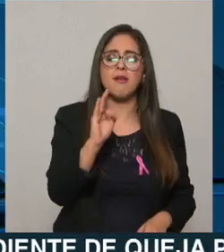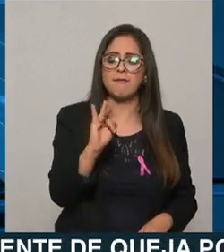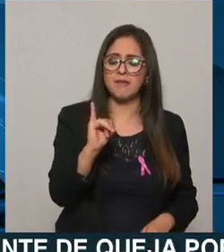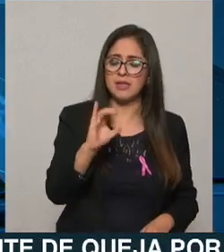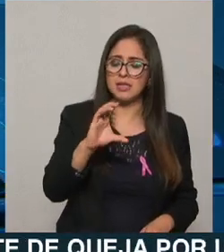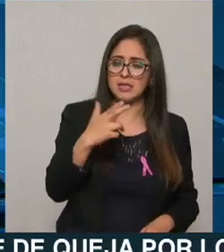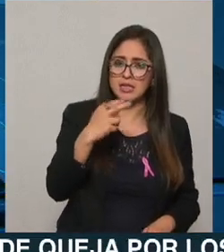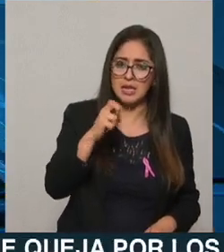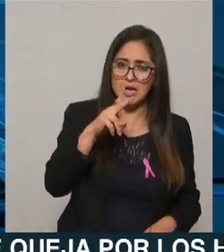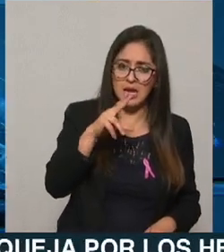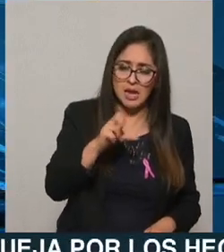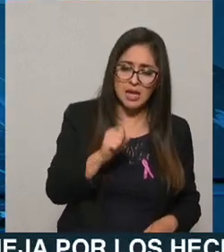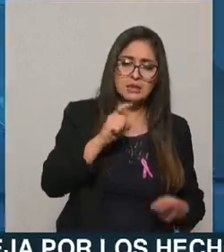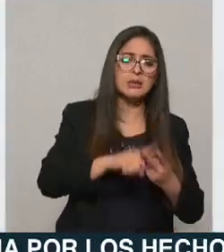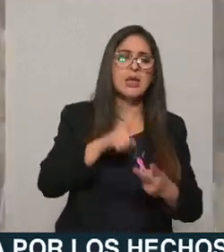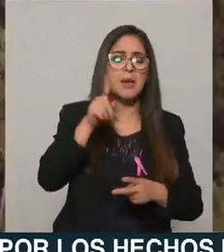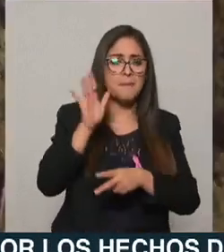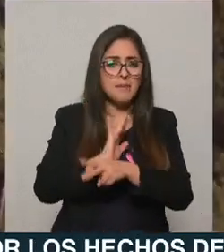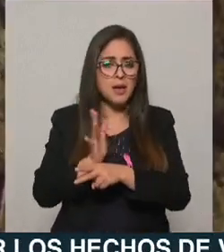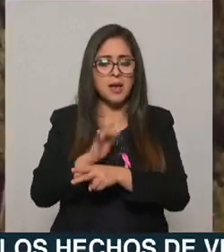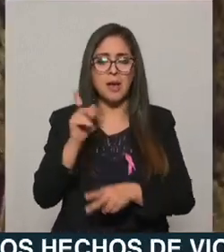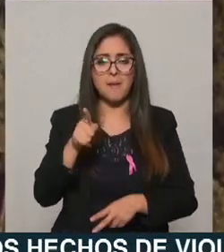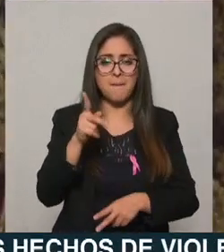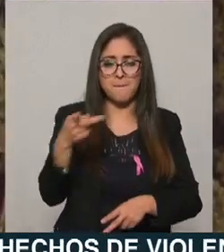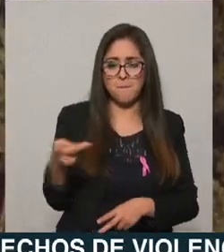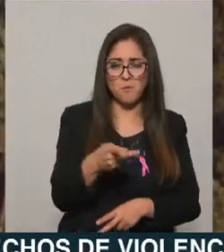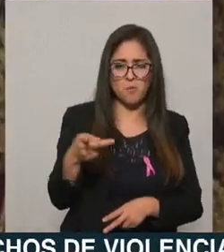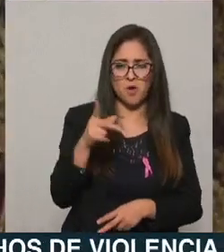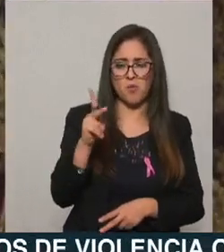las películas de la pulquería, donde era muy difícil